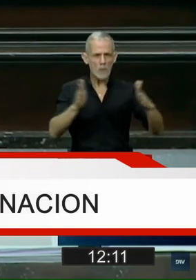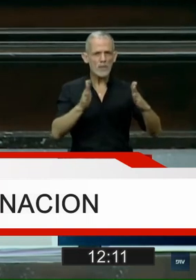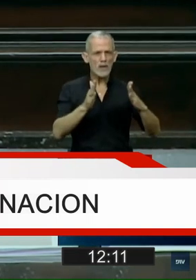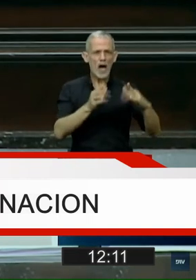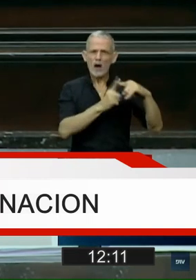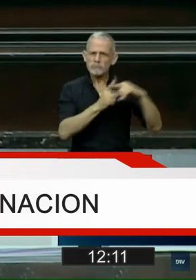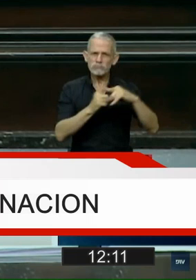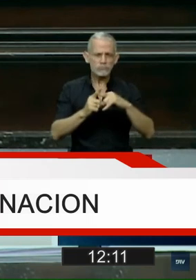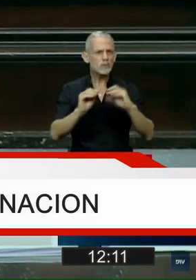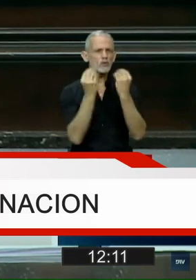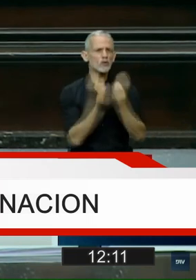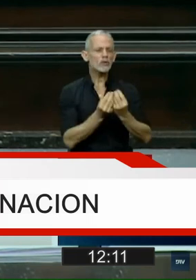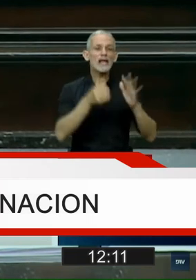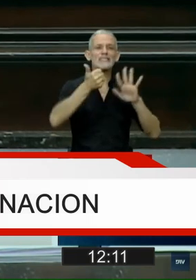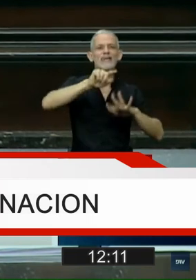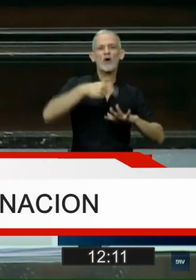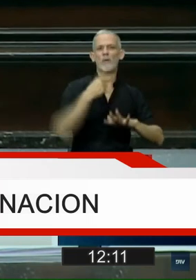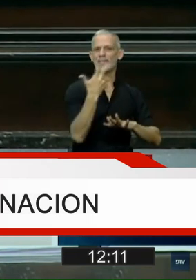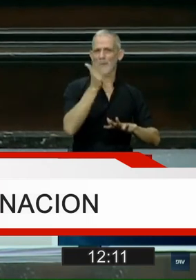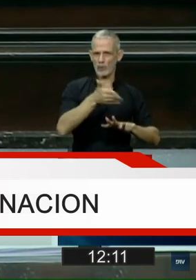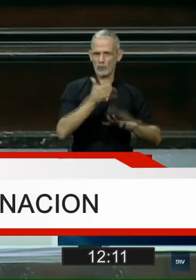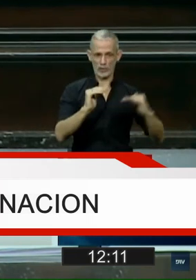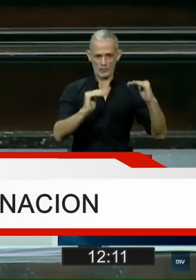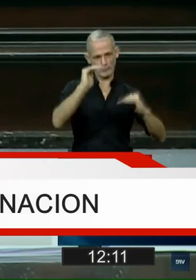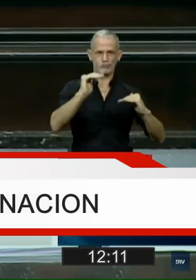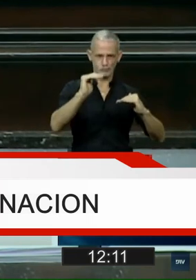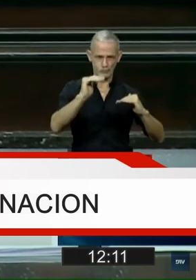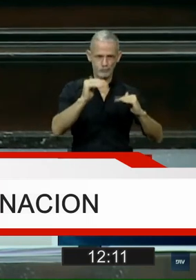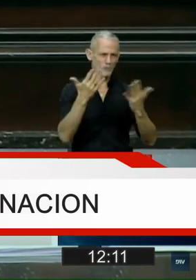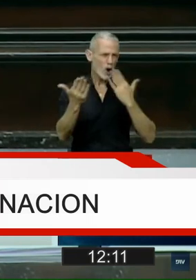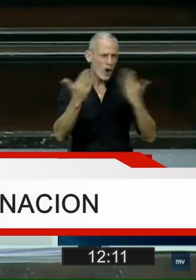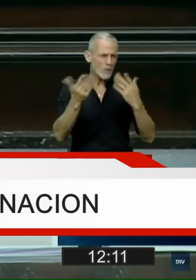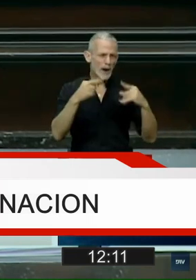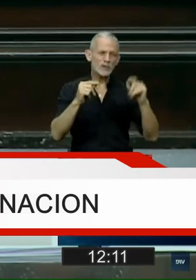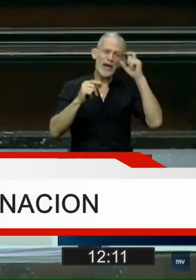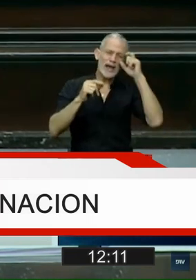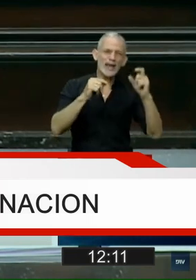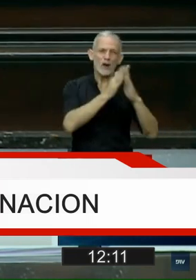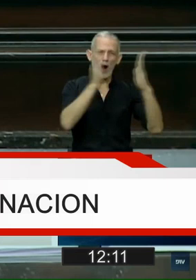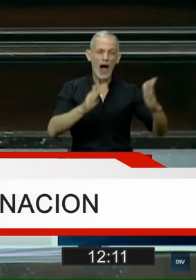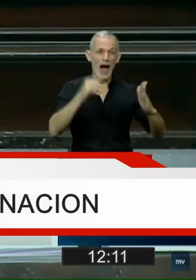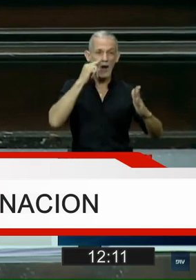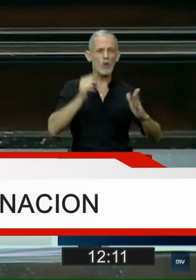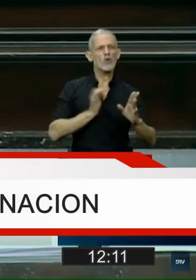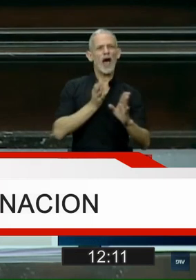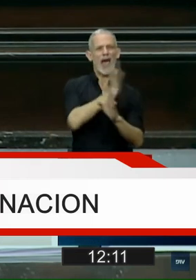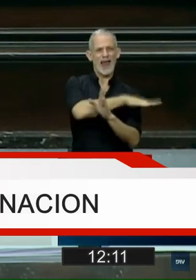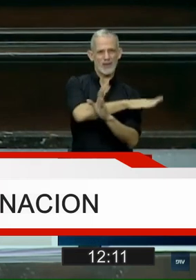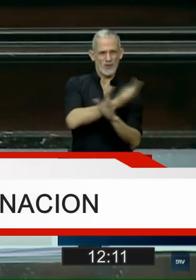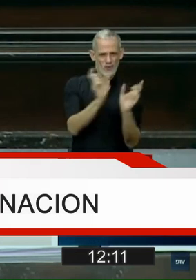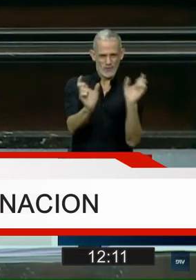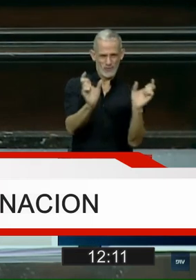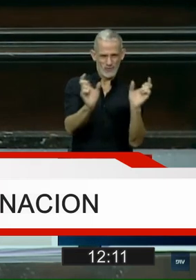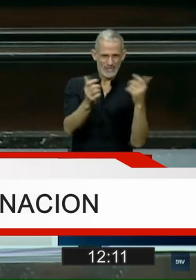un avance de 6,3% en relación enero-junio del 2021.